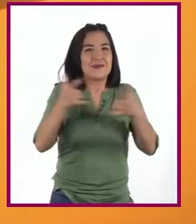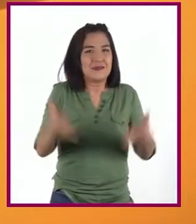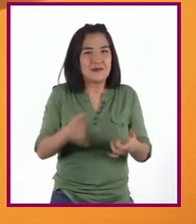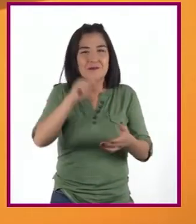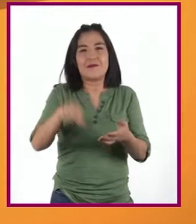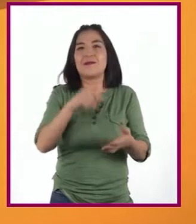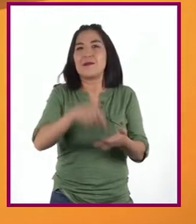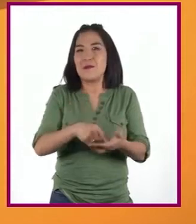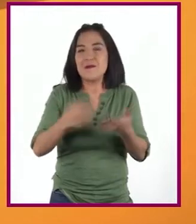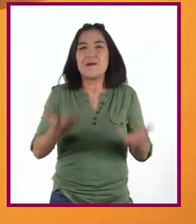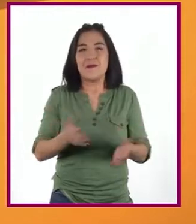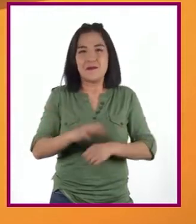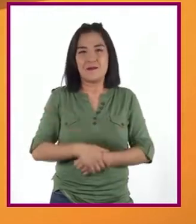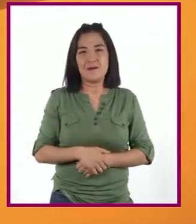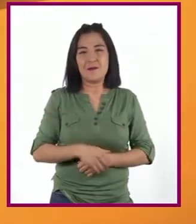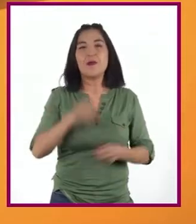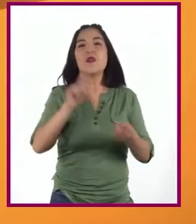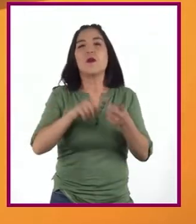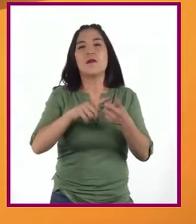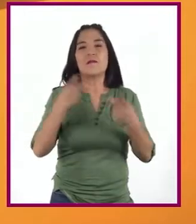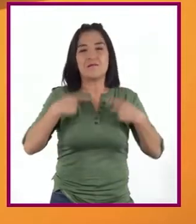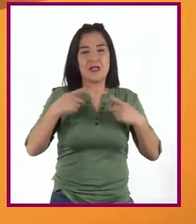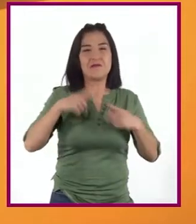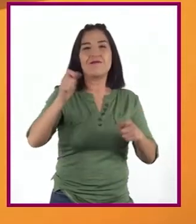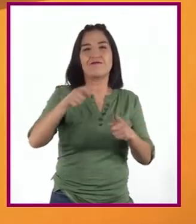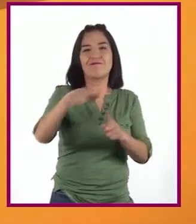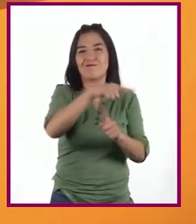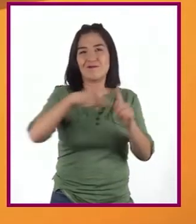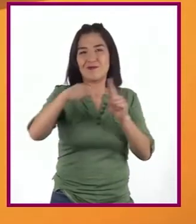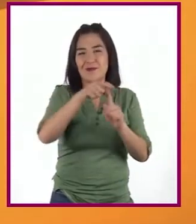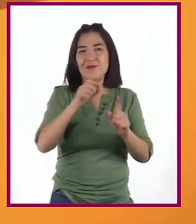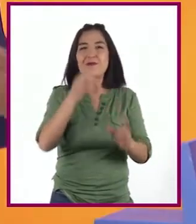situado en un lugar y en una sociedad determinada.